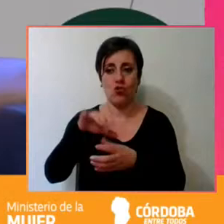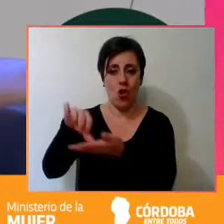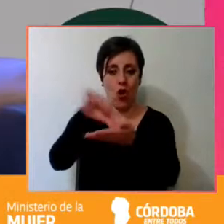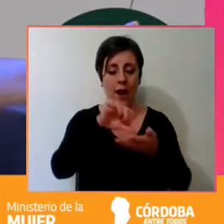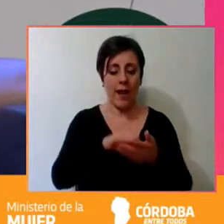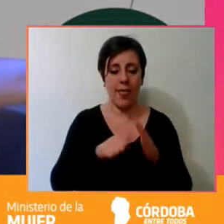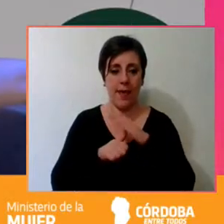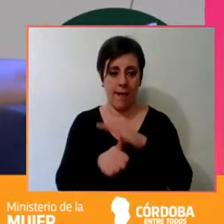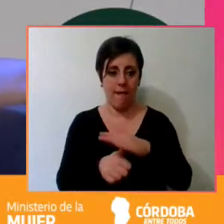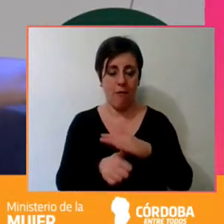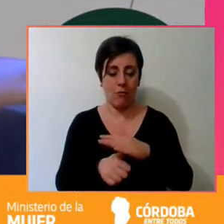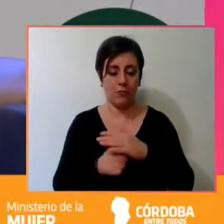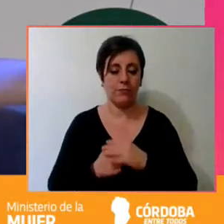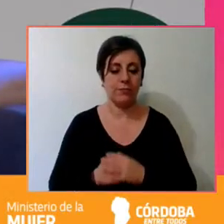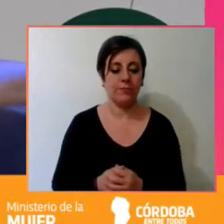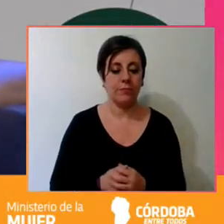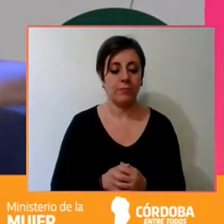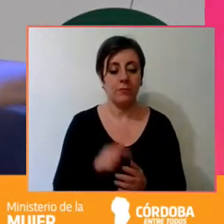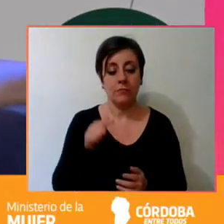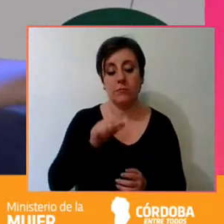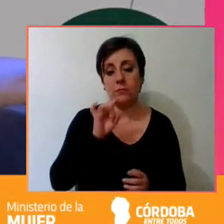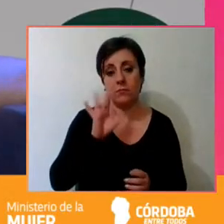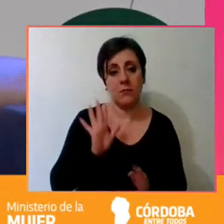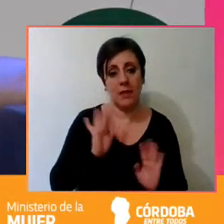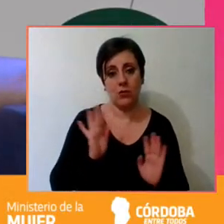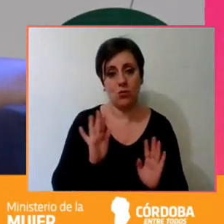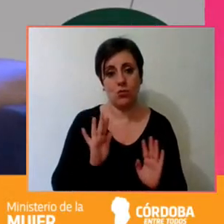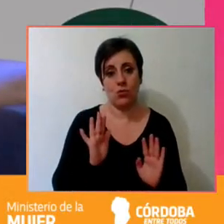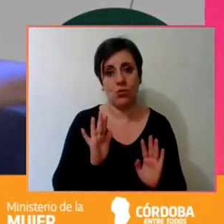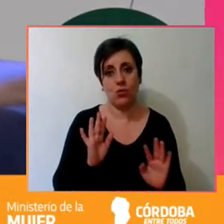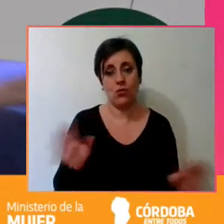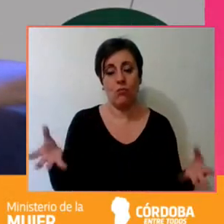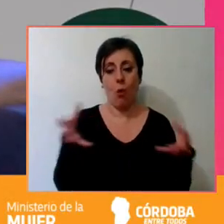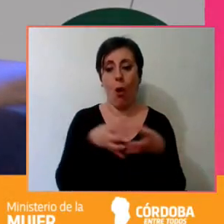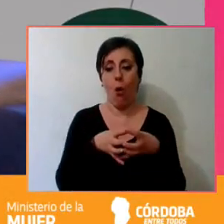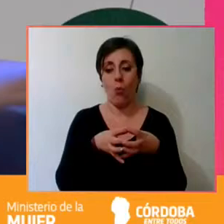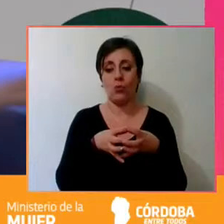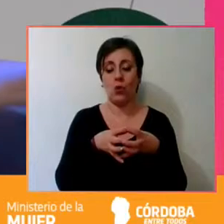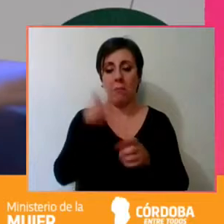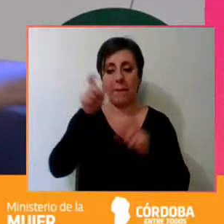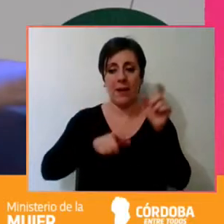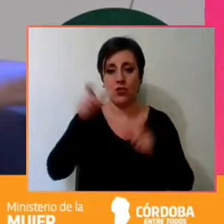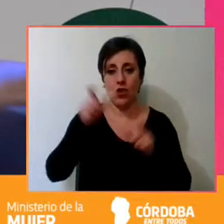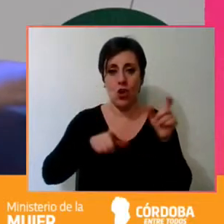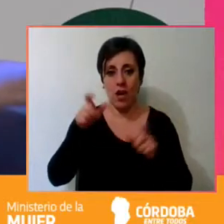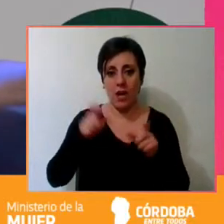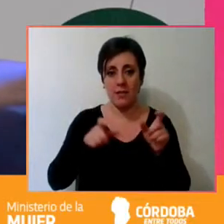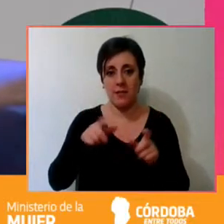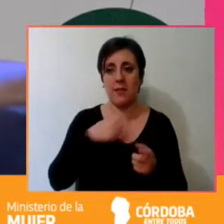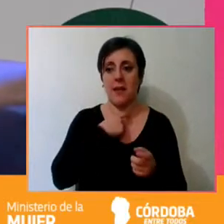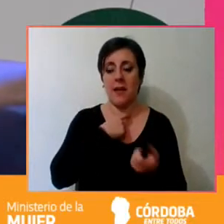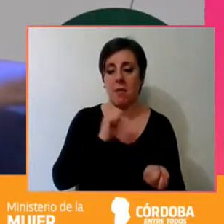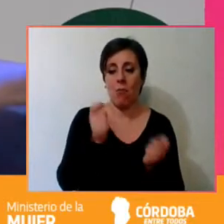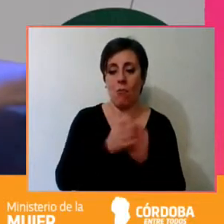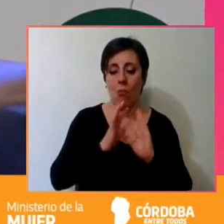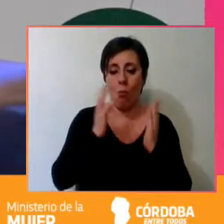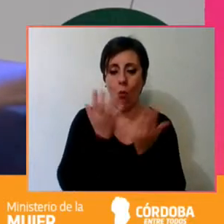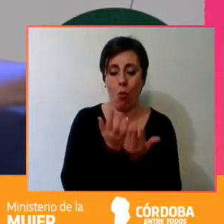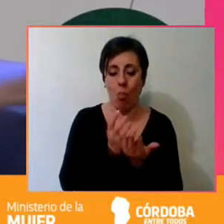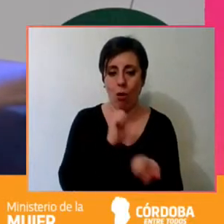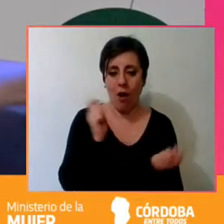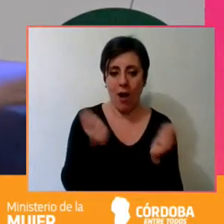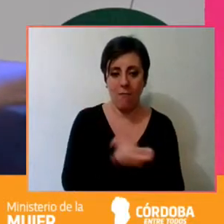es simplemente eso, un conjunto de personas que intentamos cambiar el mundo, que intentamos hacer esto